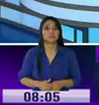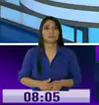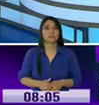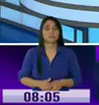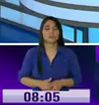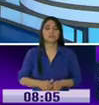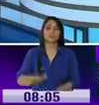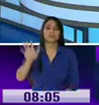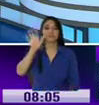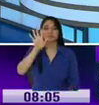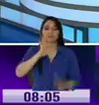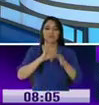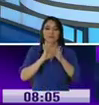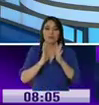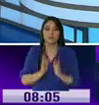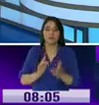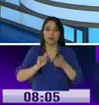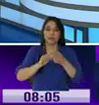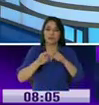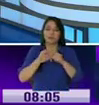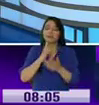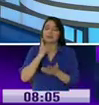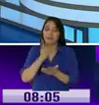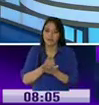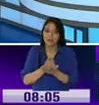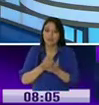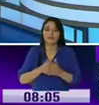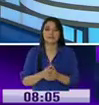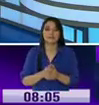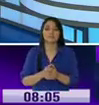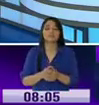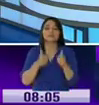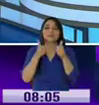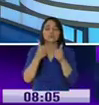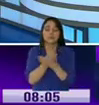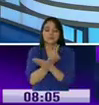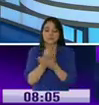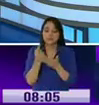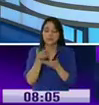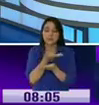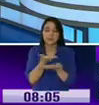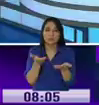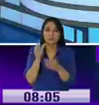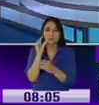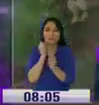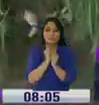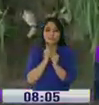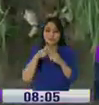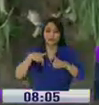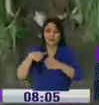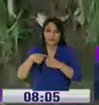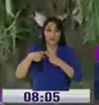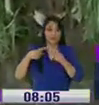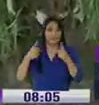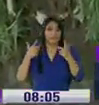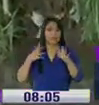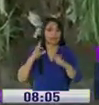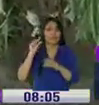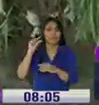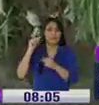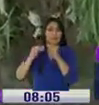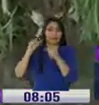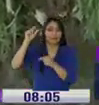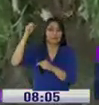Hola, mi Vero, mi Robert, así es, amigos televidentes, de excelente semana para ustedes, con un poquito de frío aquí, pero ya vemos que está saliendo el sol.